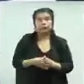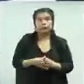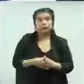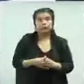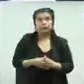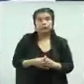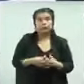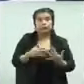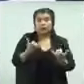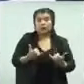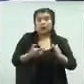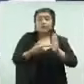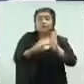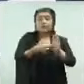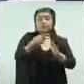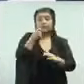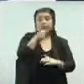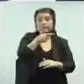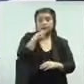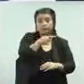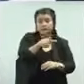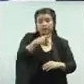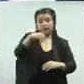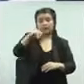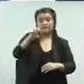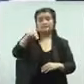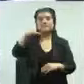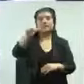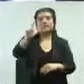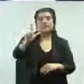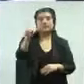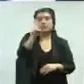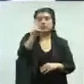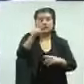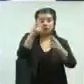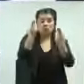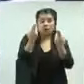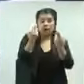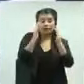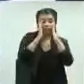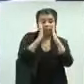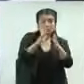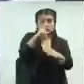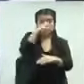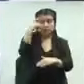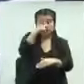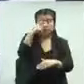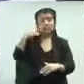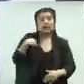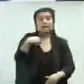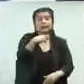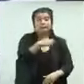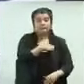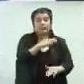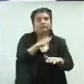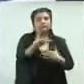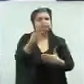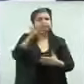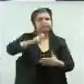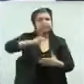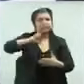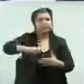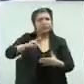Se les ha puesto las denuncias penales por incumplimiento de deberes en el Ministerio Público. Estas han sido necesarias no solo por